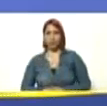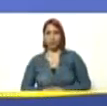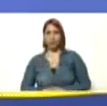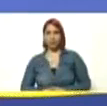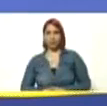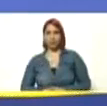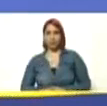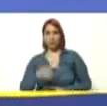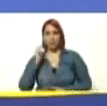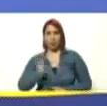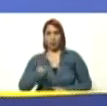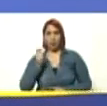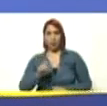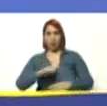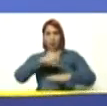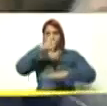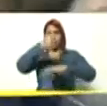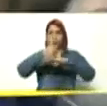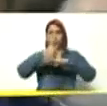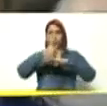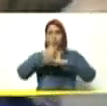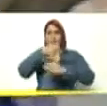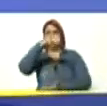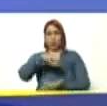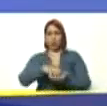Al fiscal superior del Estado de La Guaira,